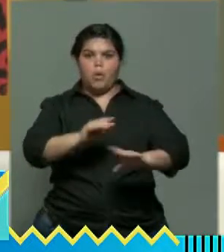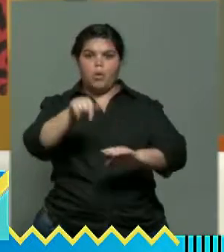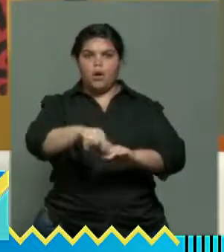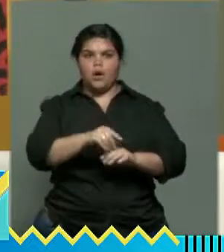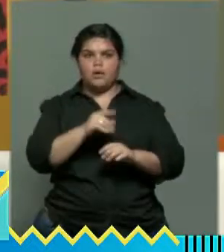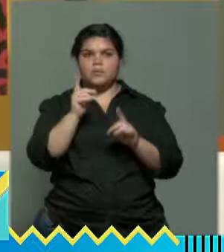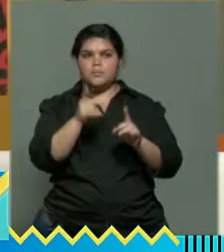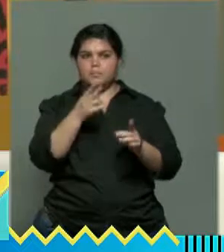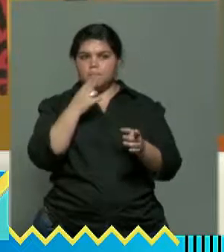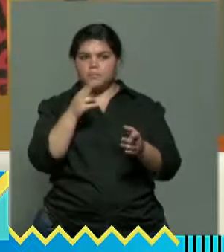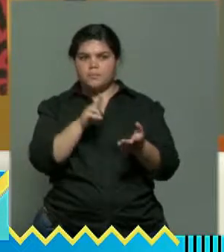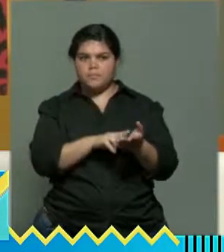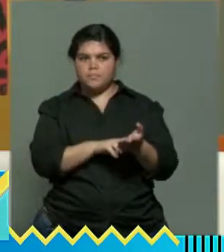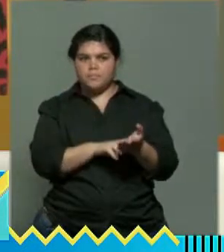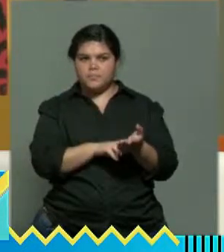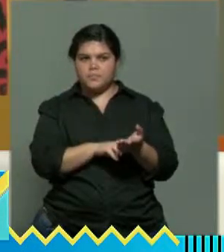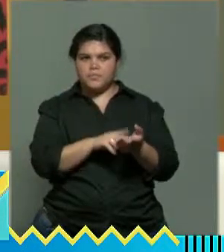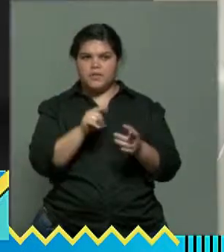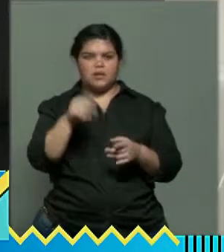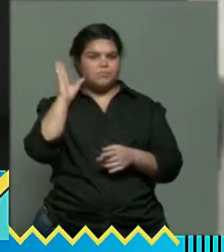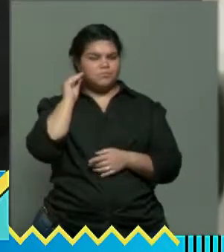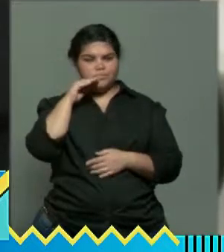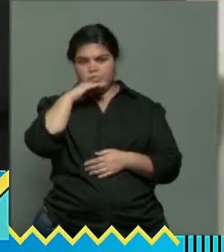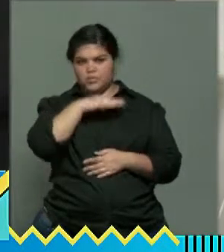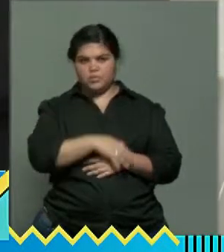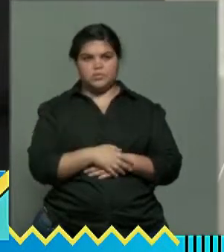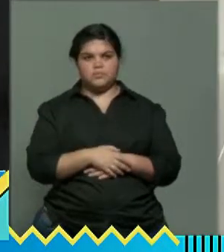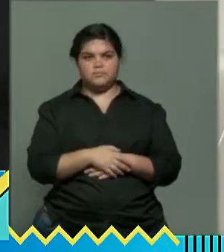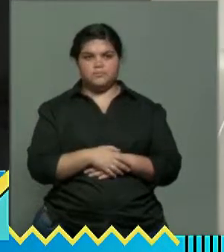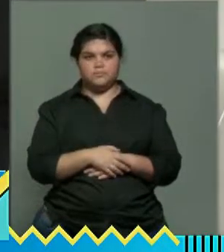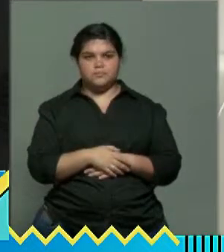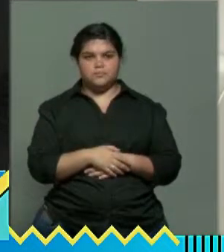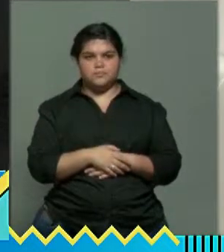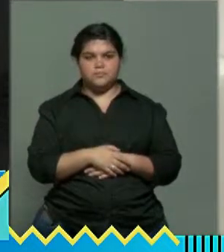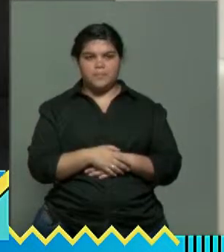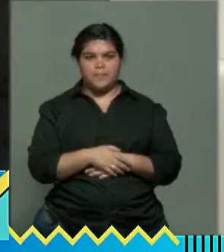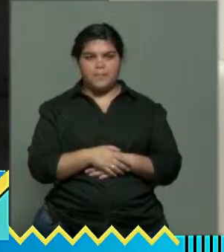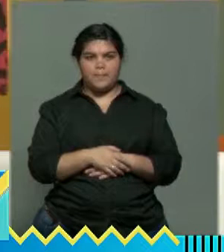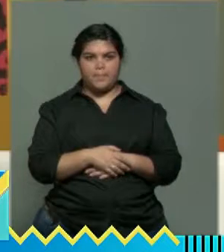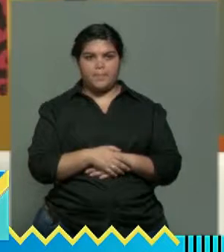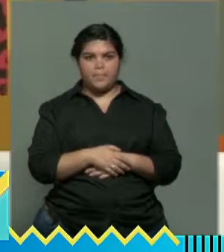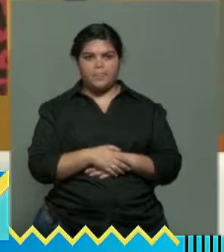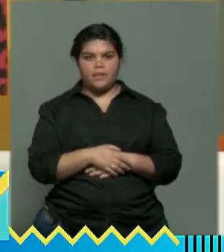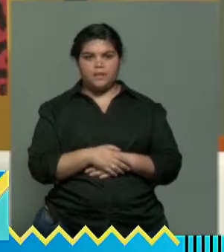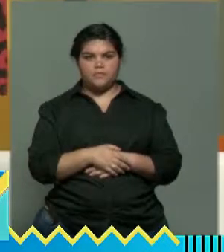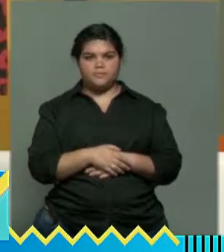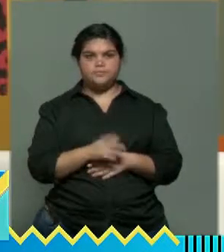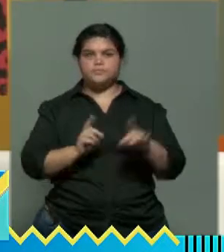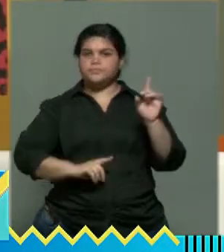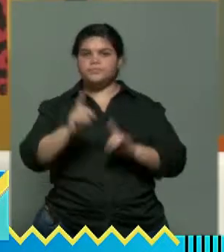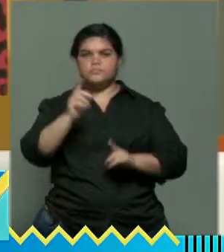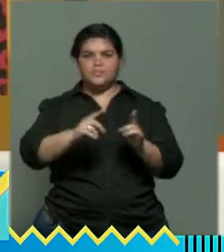internos, que era una de las previstas dentro de la reforma tributaria, este tema podía aparecer. Y bueno, a veces uno sobreexagera en función de la acción